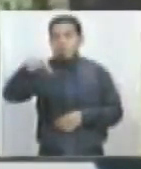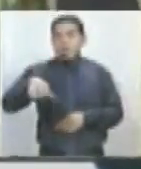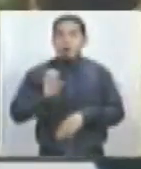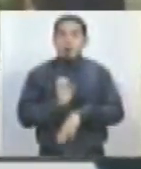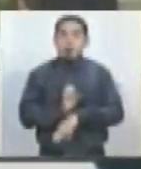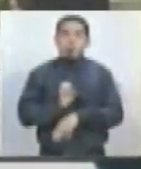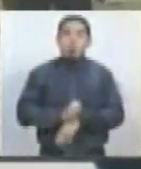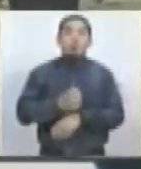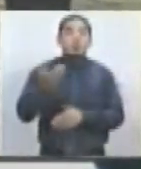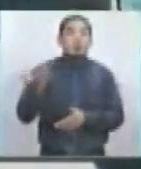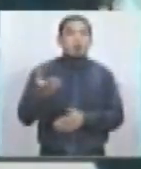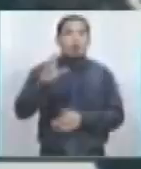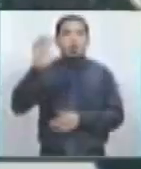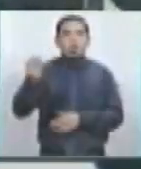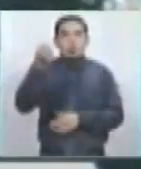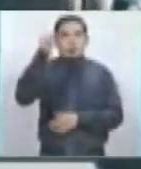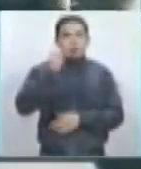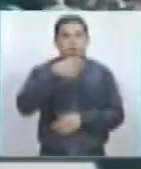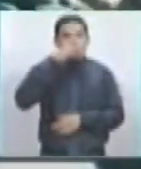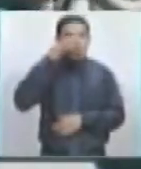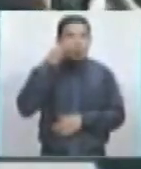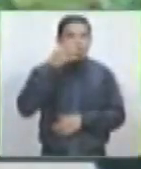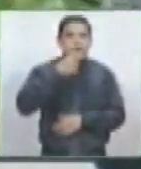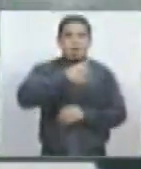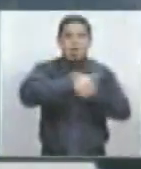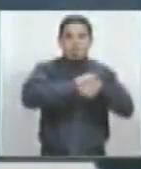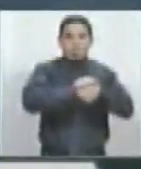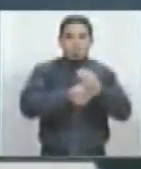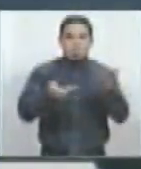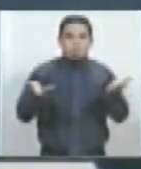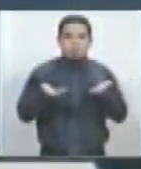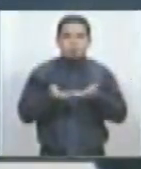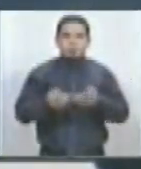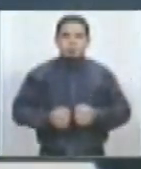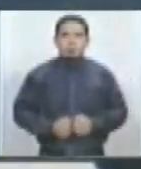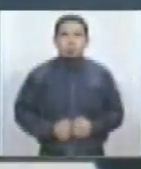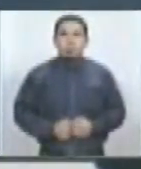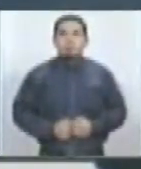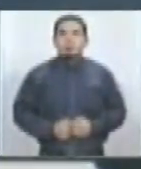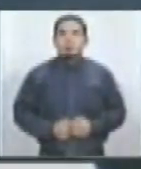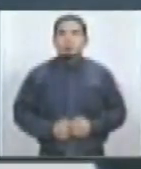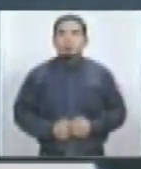4 mundos. Valeria Rosales, RTU, el canal de las noticias.